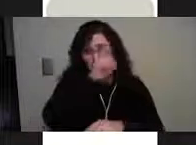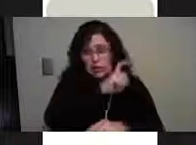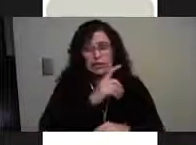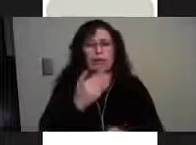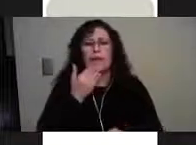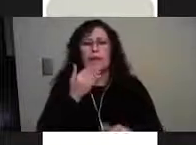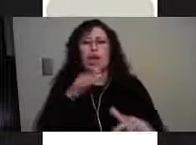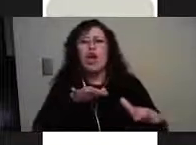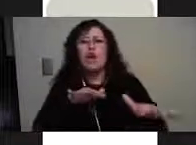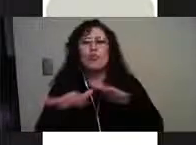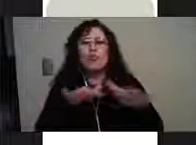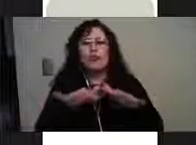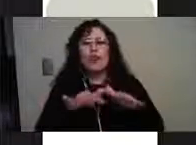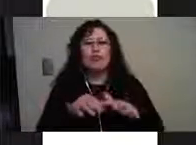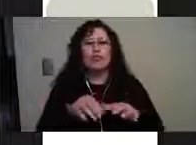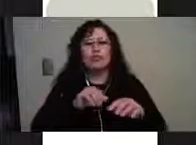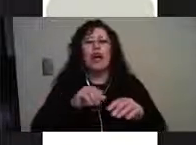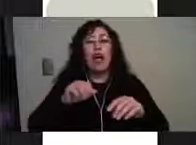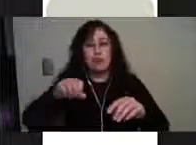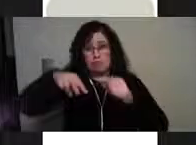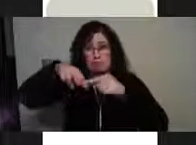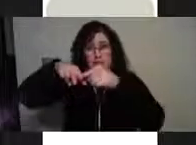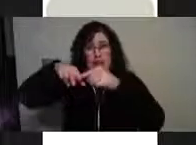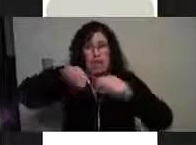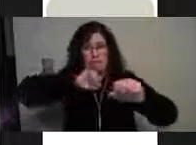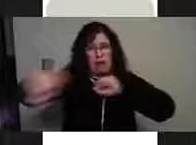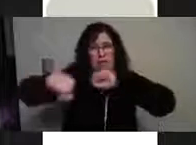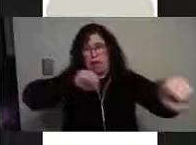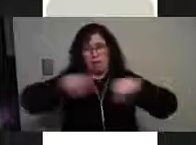movimientos espontáneos de pataleo, ¿ya?